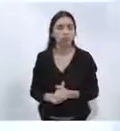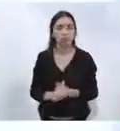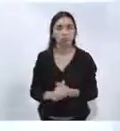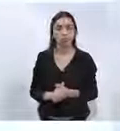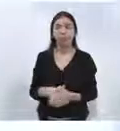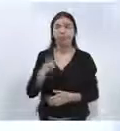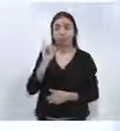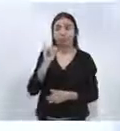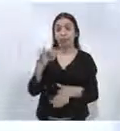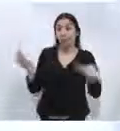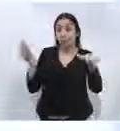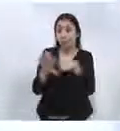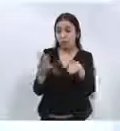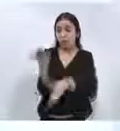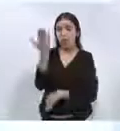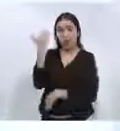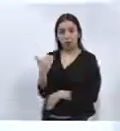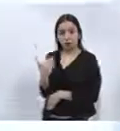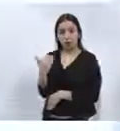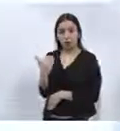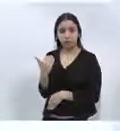justamente ayer lanzamos